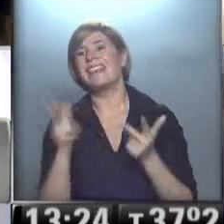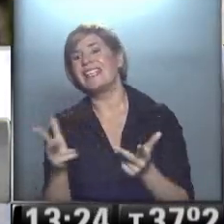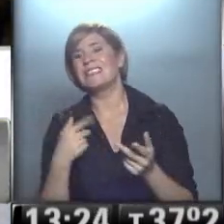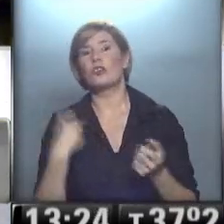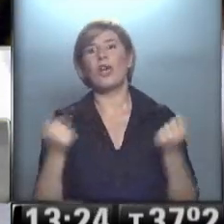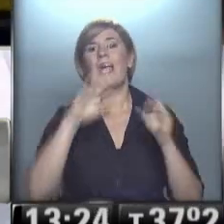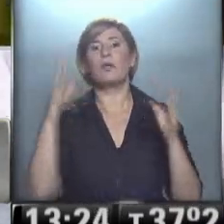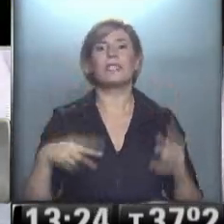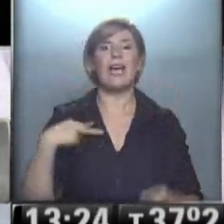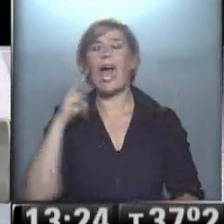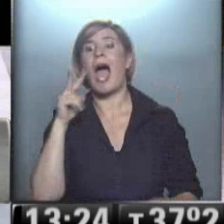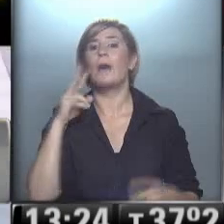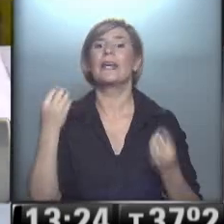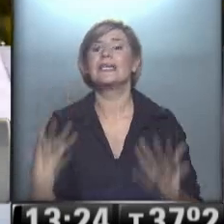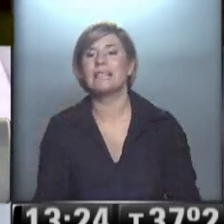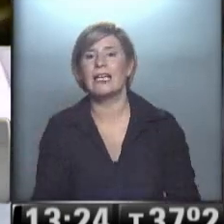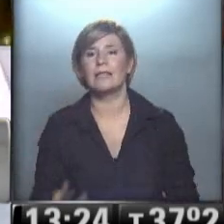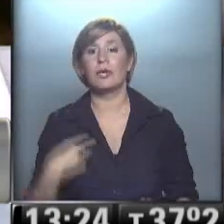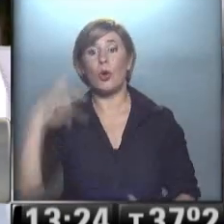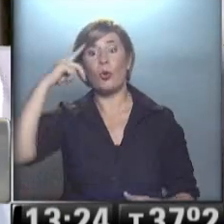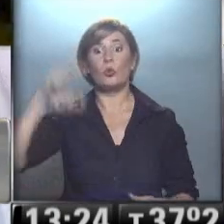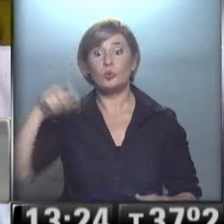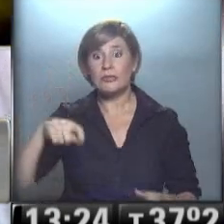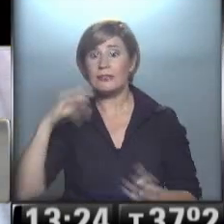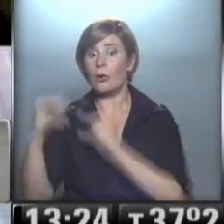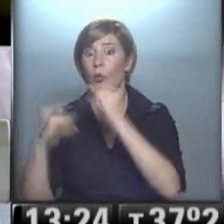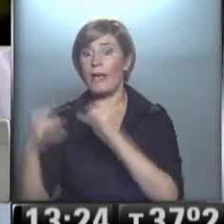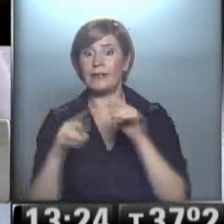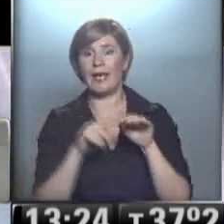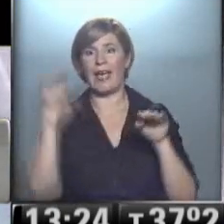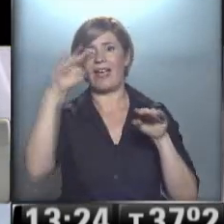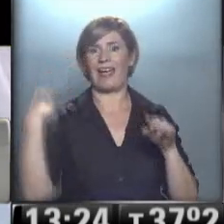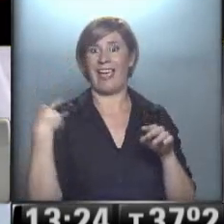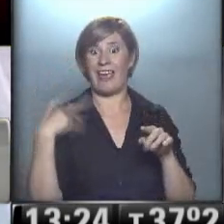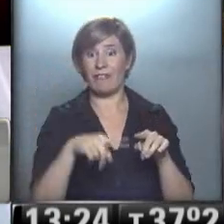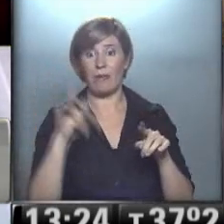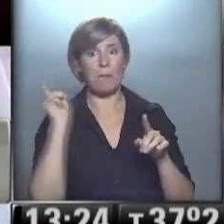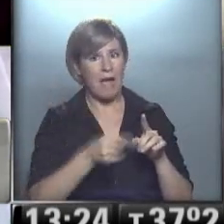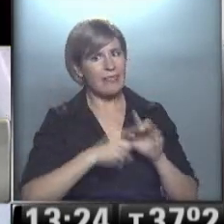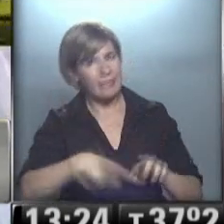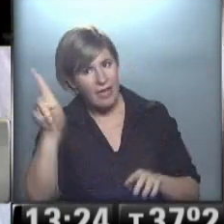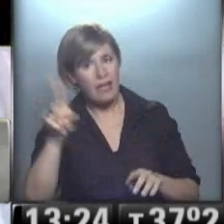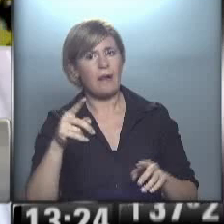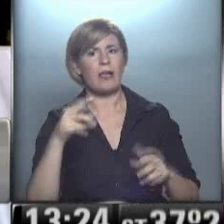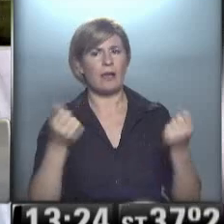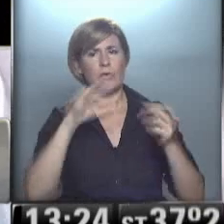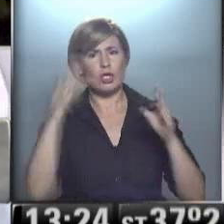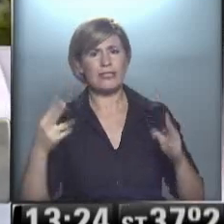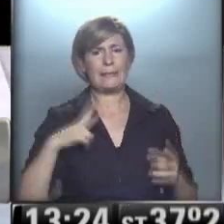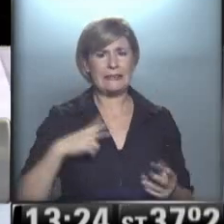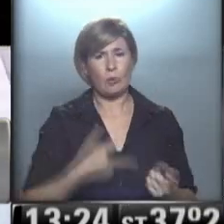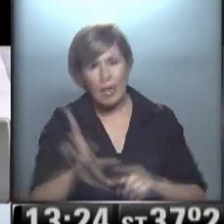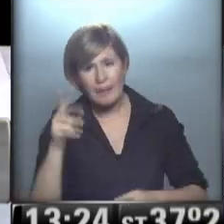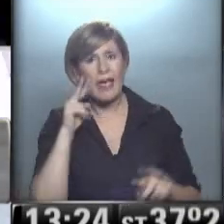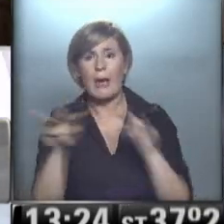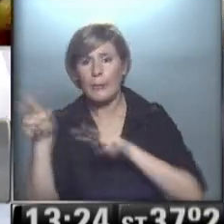estaba pasando. Cuando la justicia consulta a sus superiores si realmente lo habían mandado con su camioneta particular a ver algo,